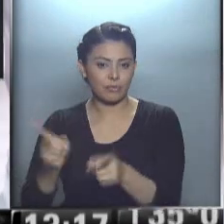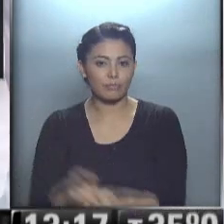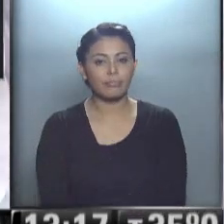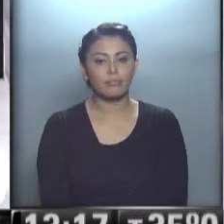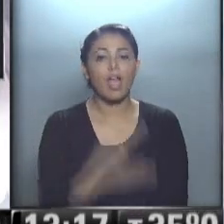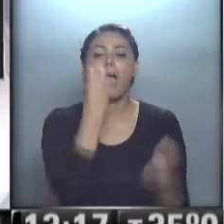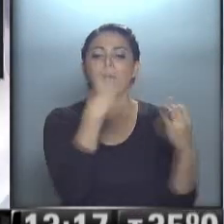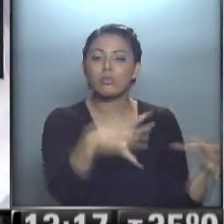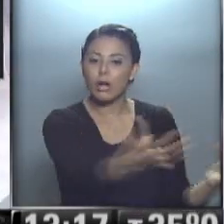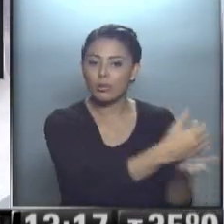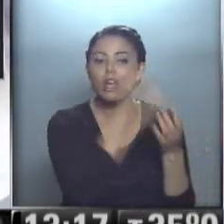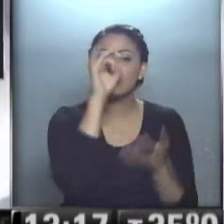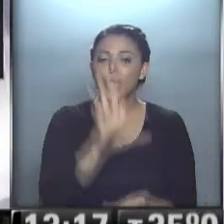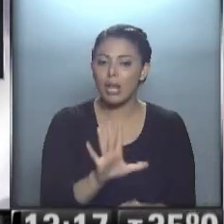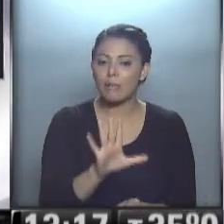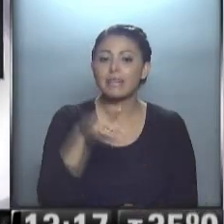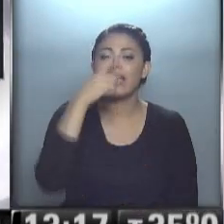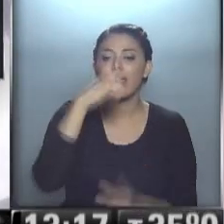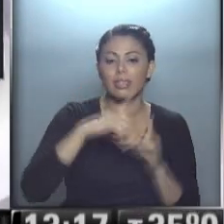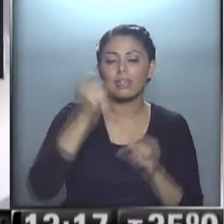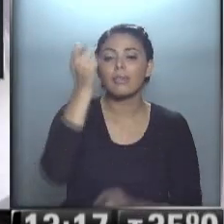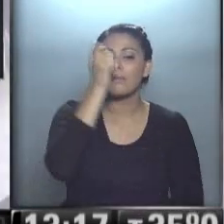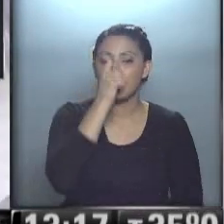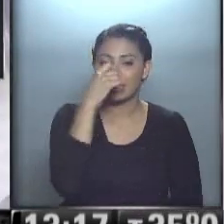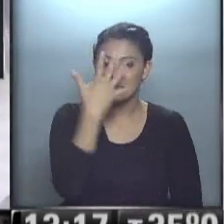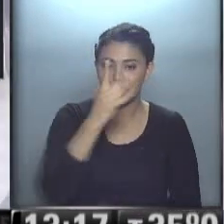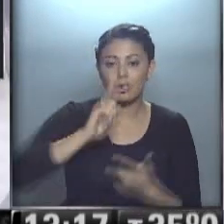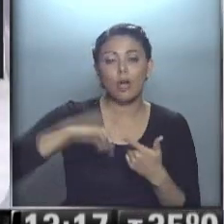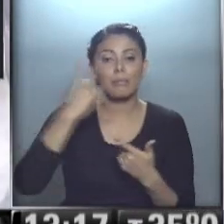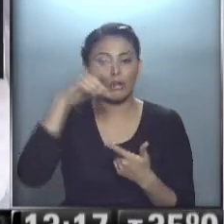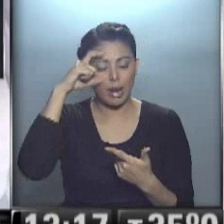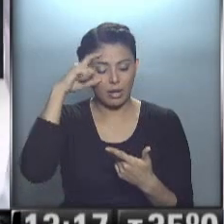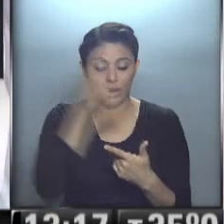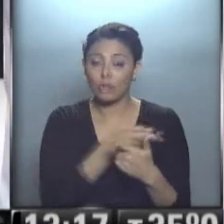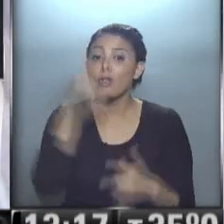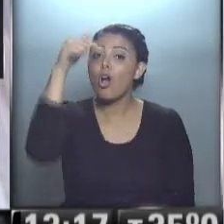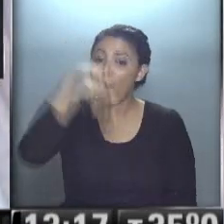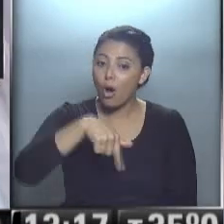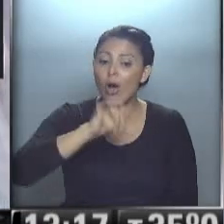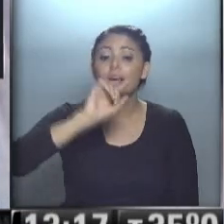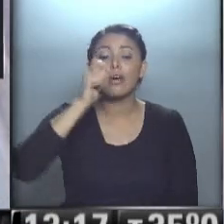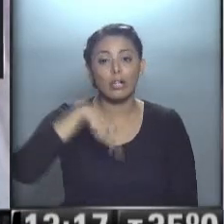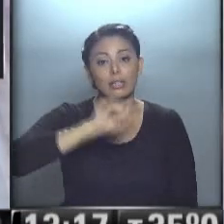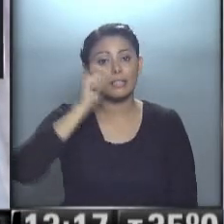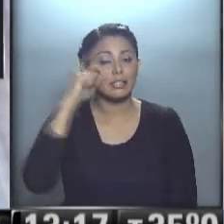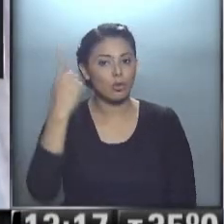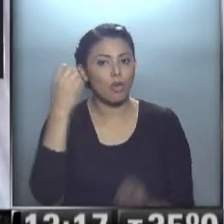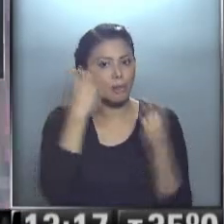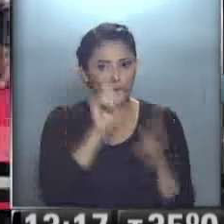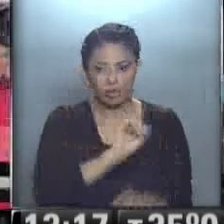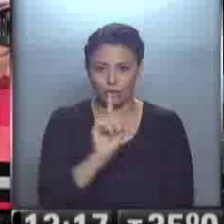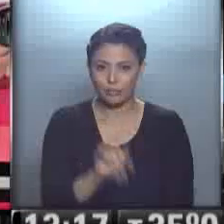recolección de residuos solo el día 25 y el primero de enero así que hoy el 31 a no sacar la basura Sí